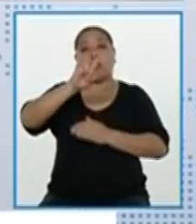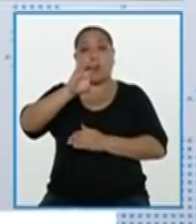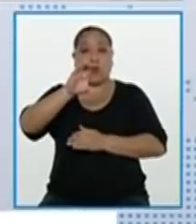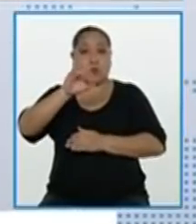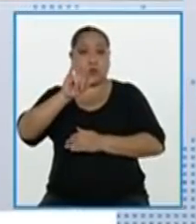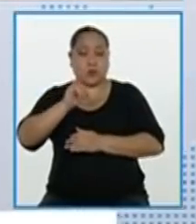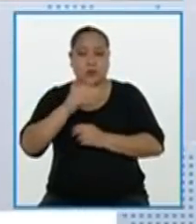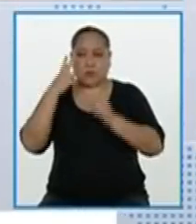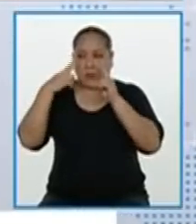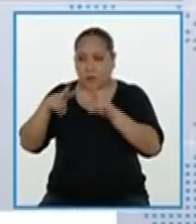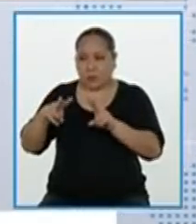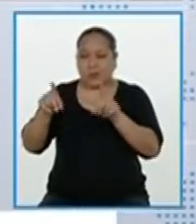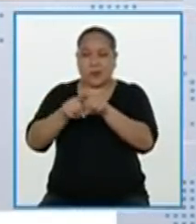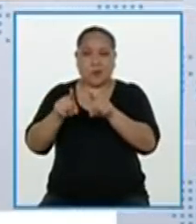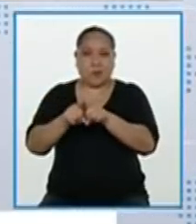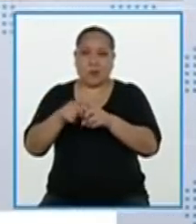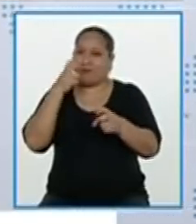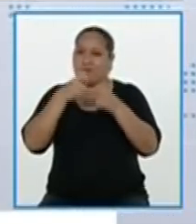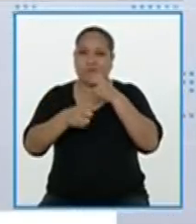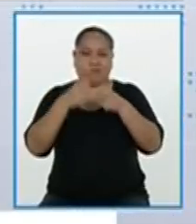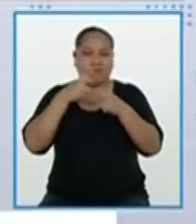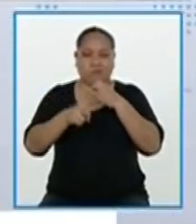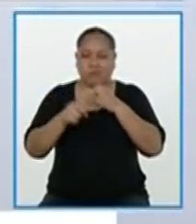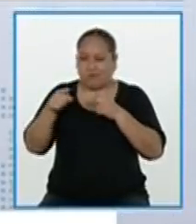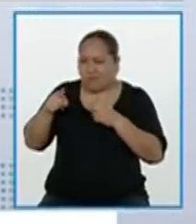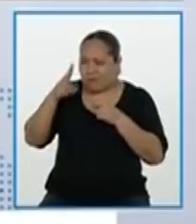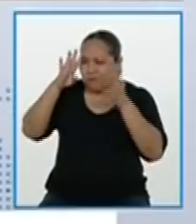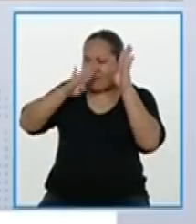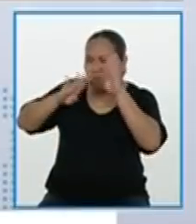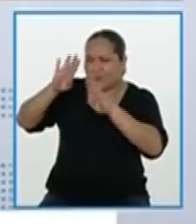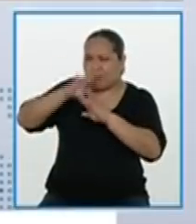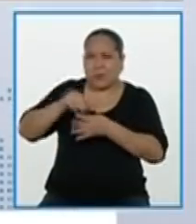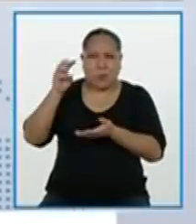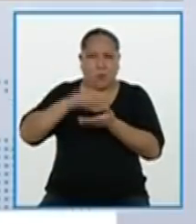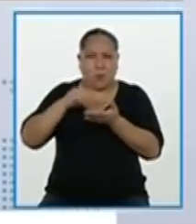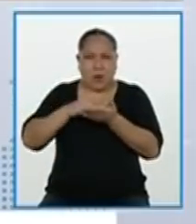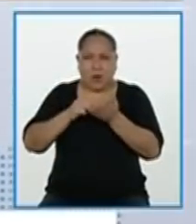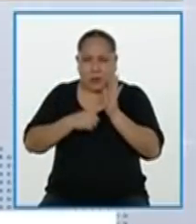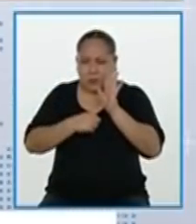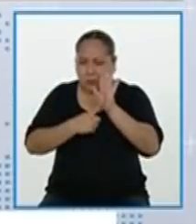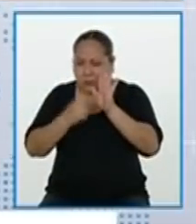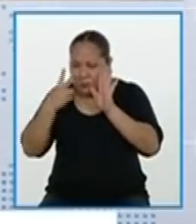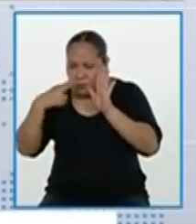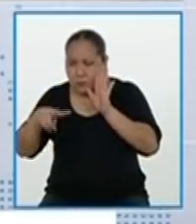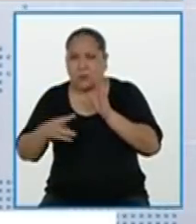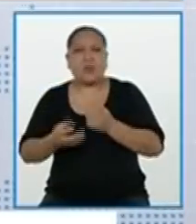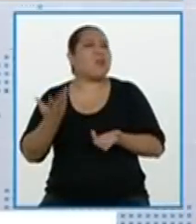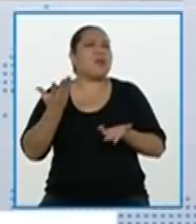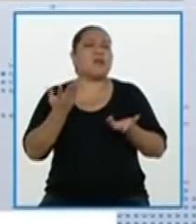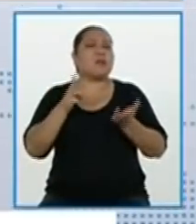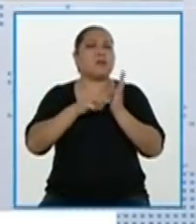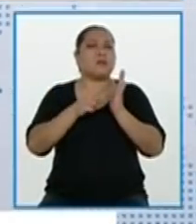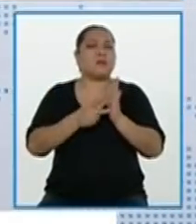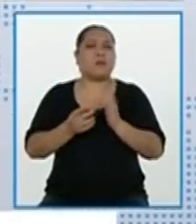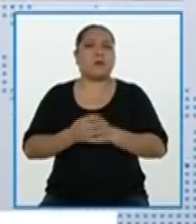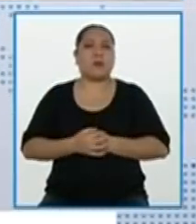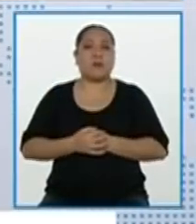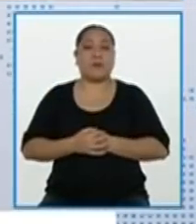rebrote todavía, no iba a ser tanta porque ya se conocía, digamos, el comportamiento, ¿no? Ya se tenía el antecedente del año